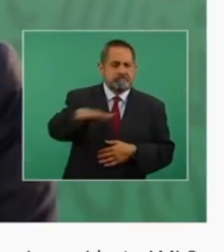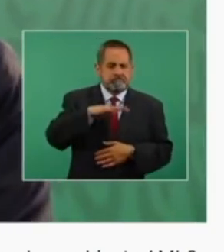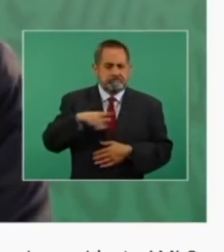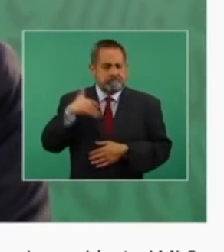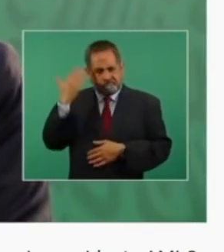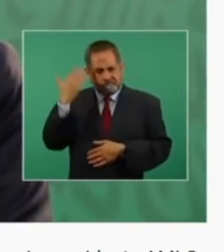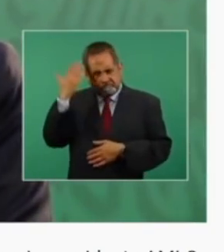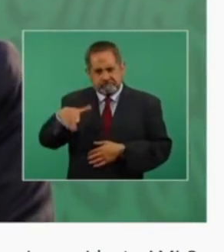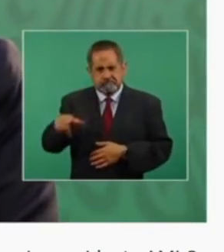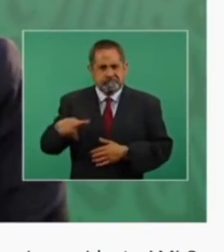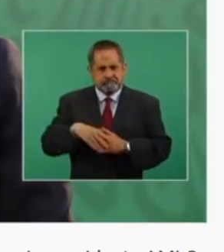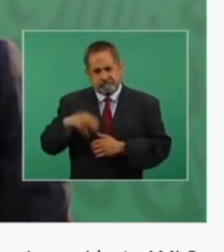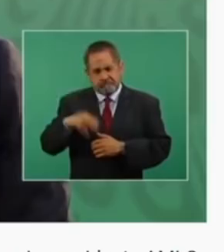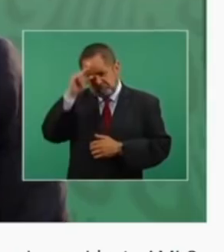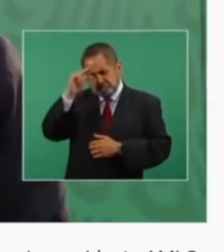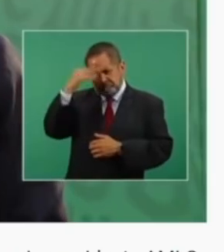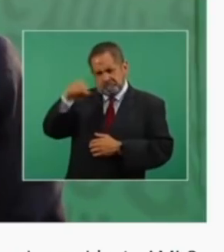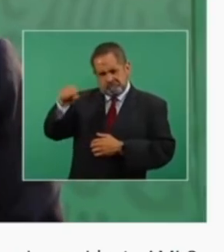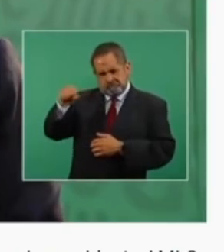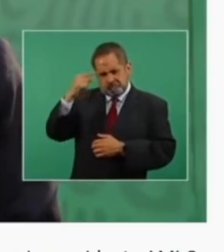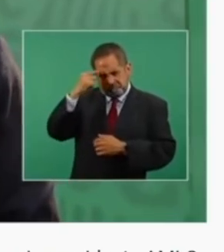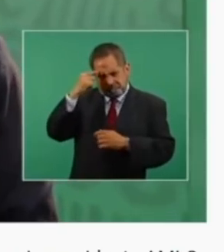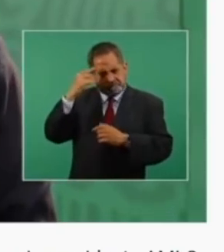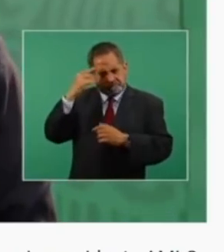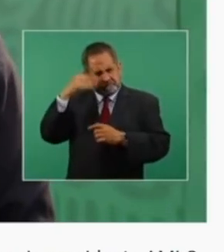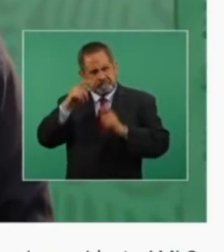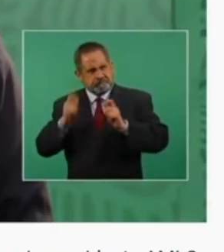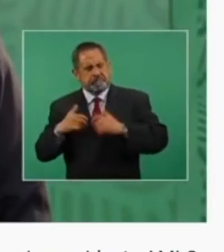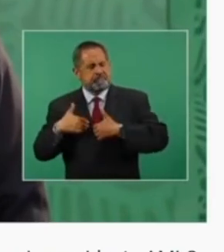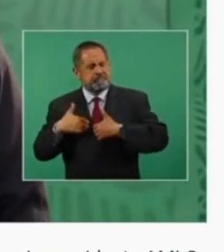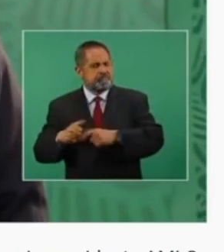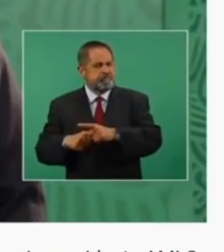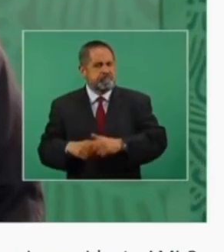es sabio.